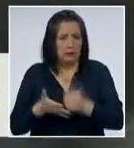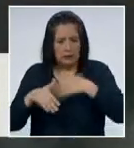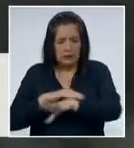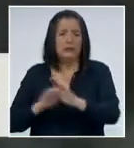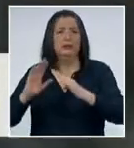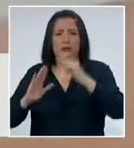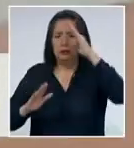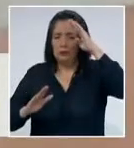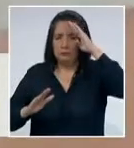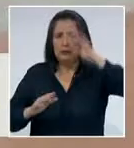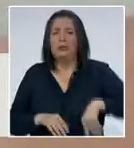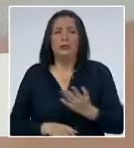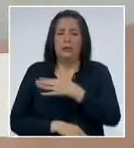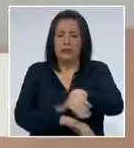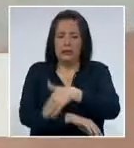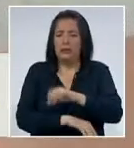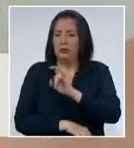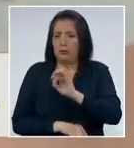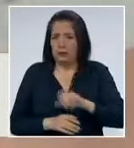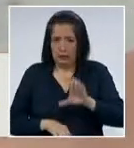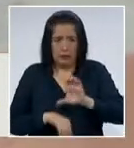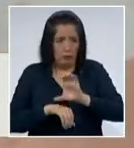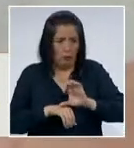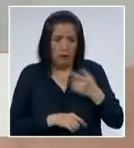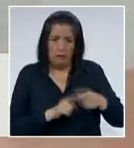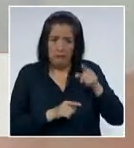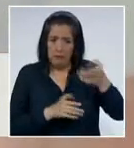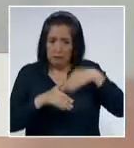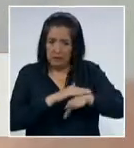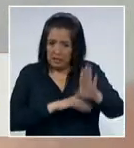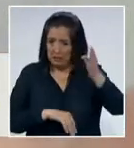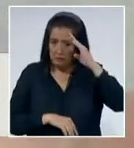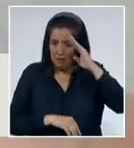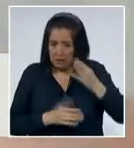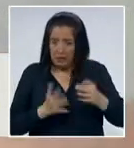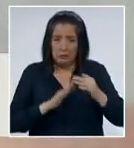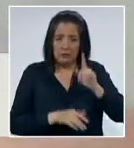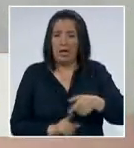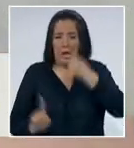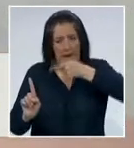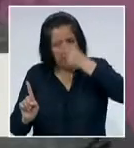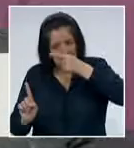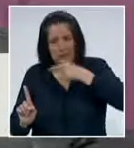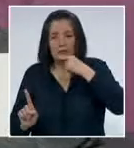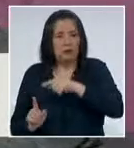de Universitaria en Comas. Pero increíblemente, dentro de la dependencia policial, las amenazas